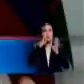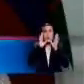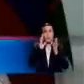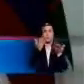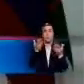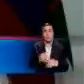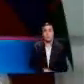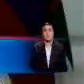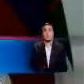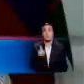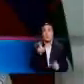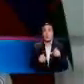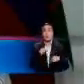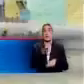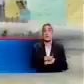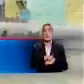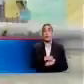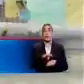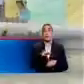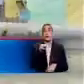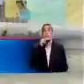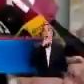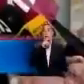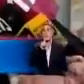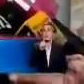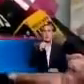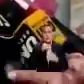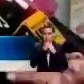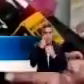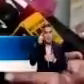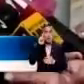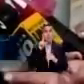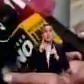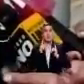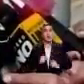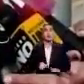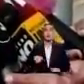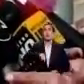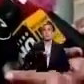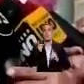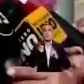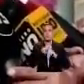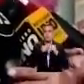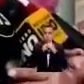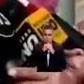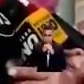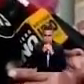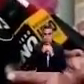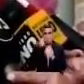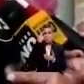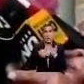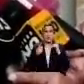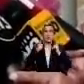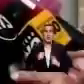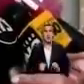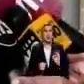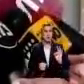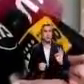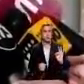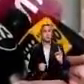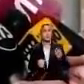los mantenses se mantienen en firme oración por su salud nos unimos en oración primeramente por la petición de él